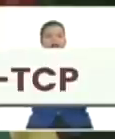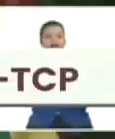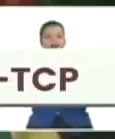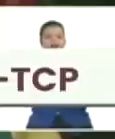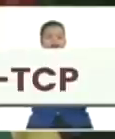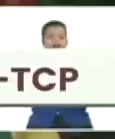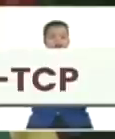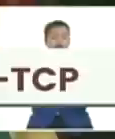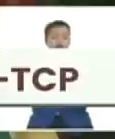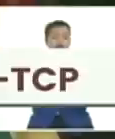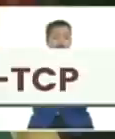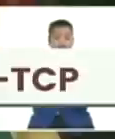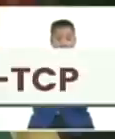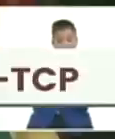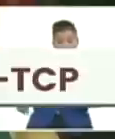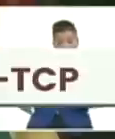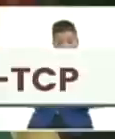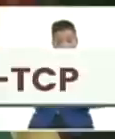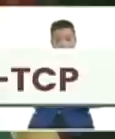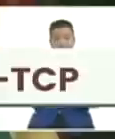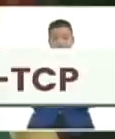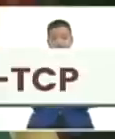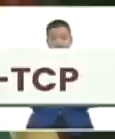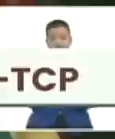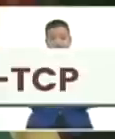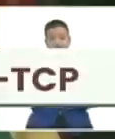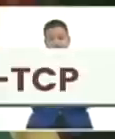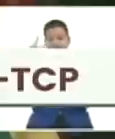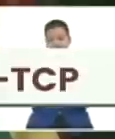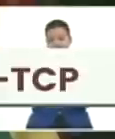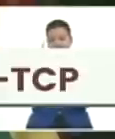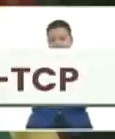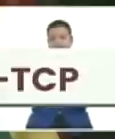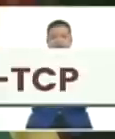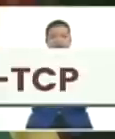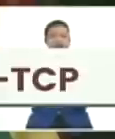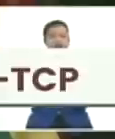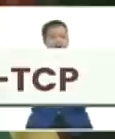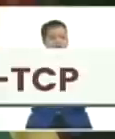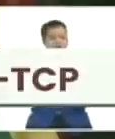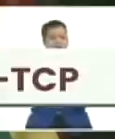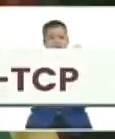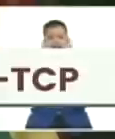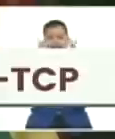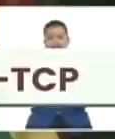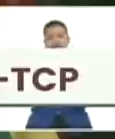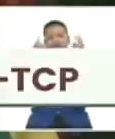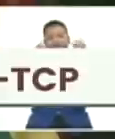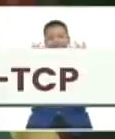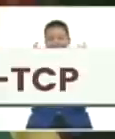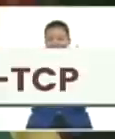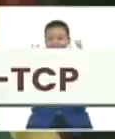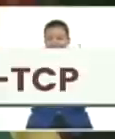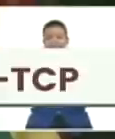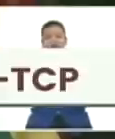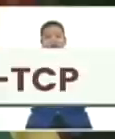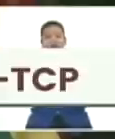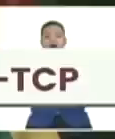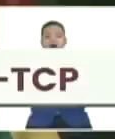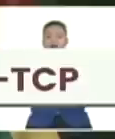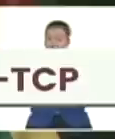aprovechar todos los medios de comunicación para felicitar a todas las madres abnegadas